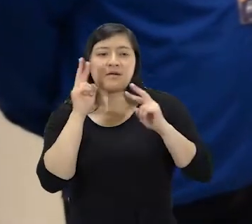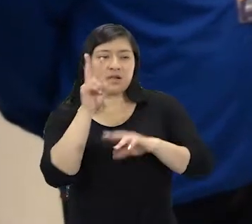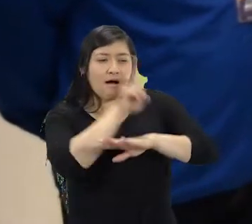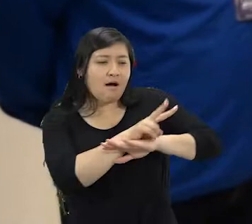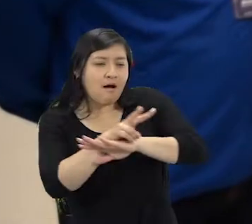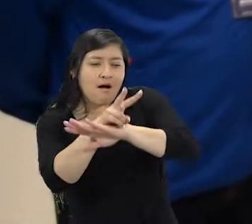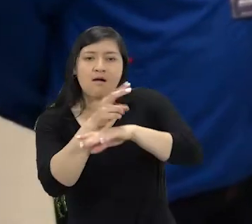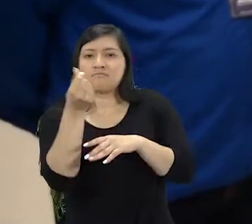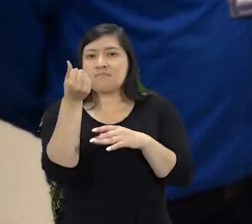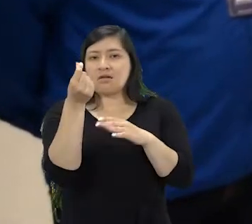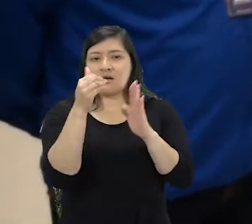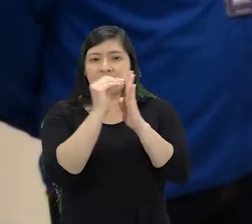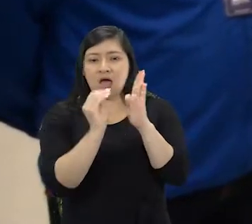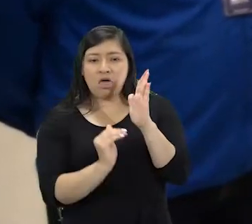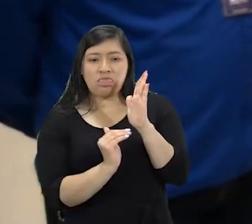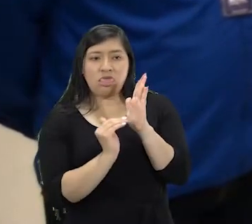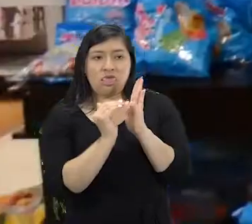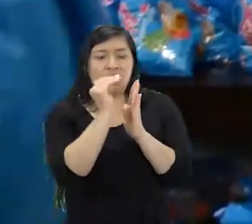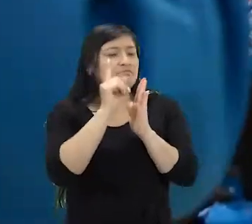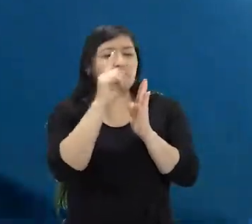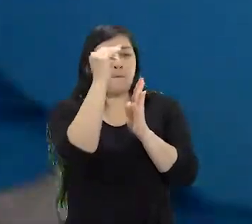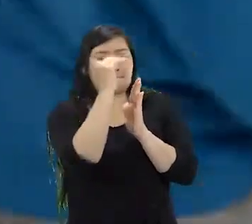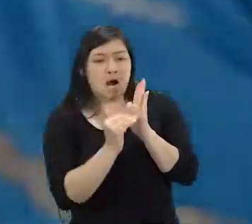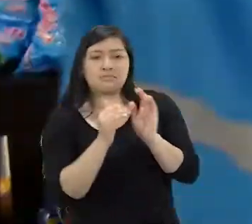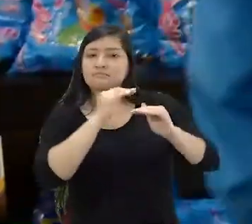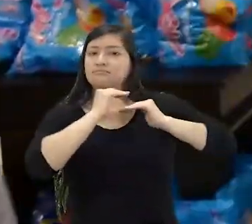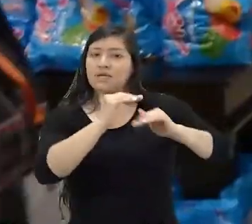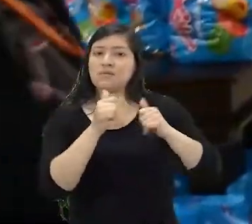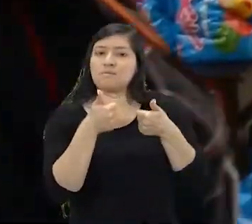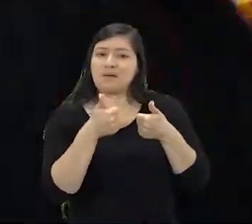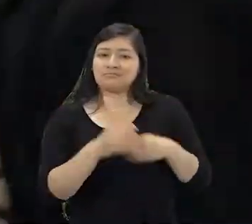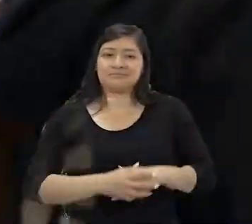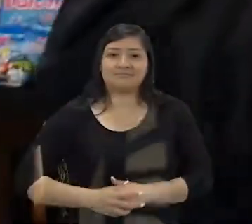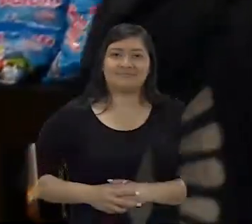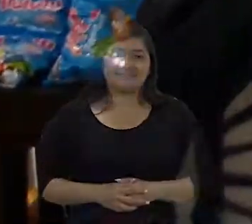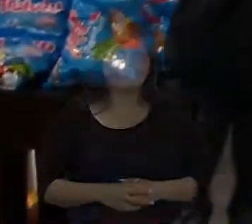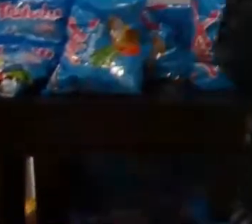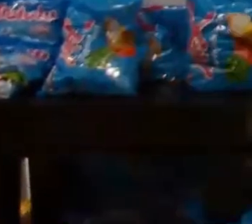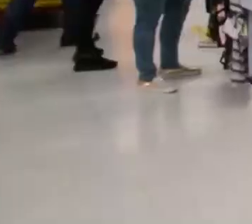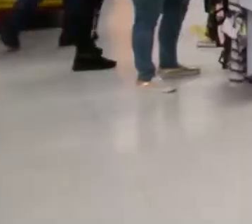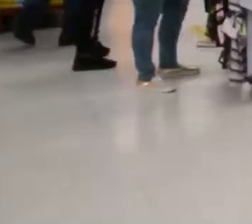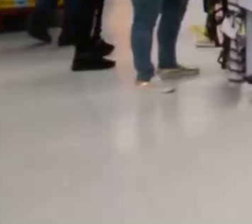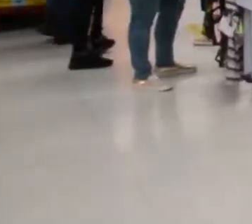son entes que están prestos a que las cosas se hagan bien.